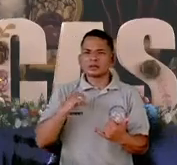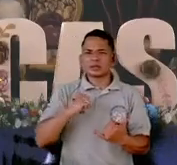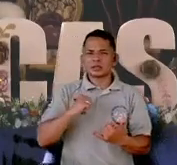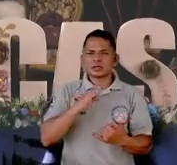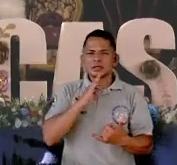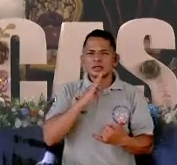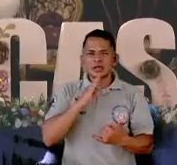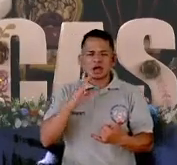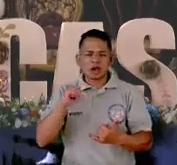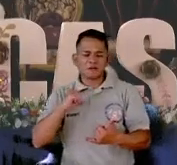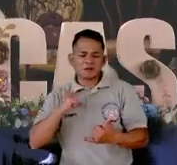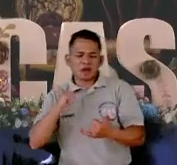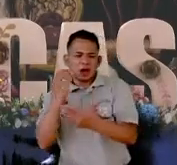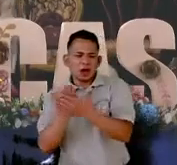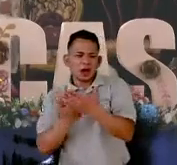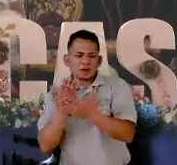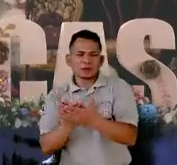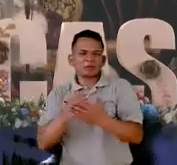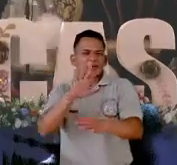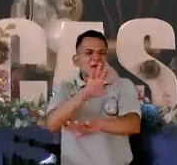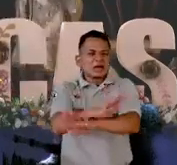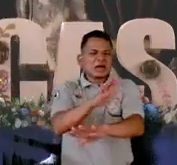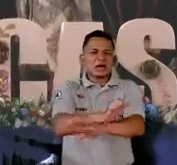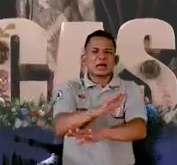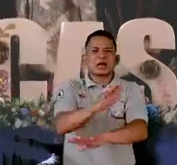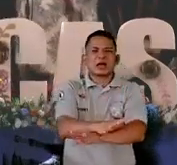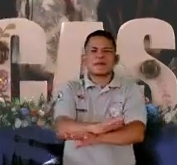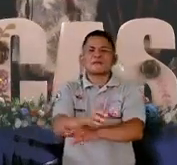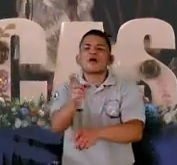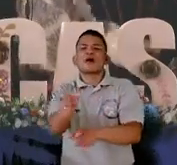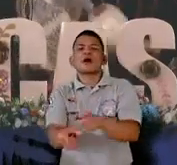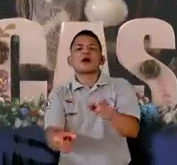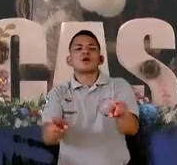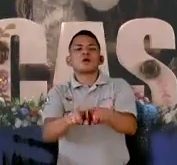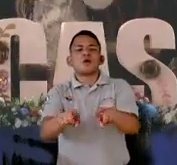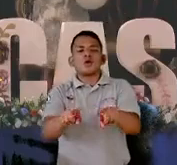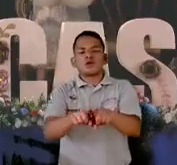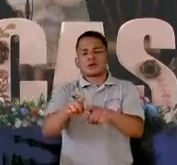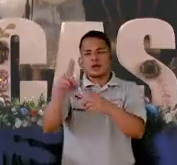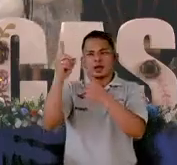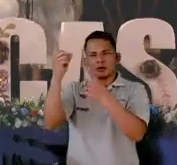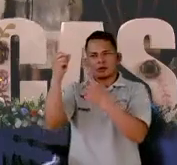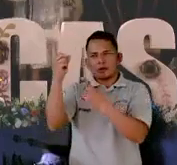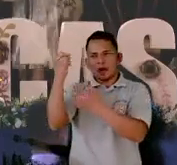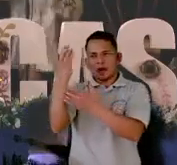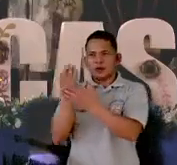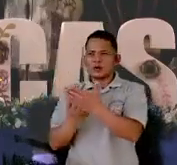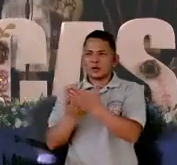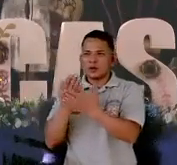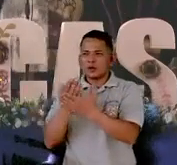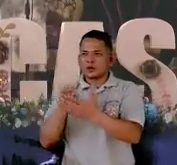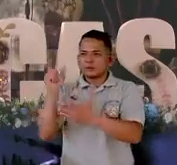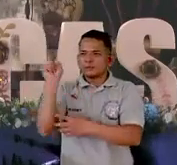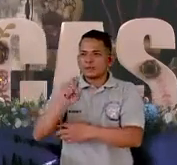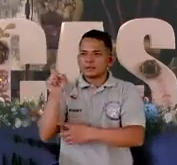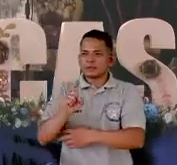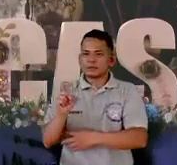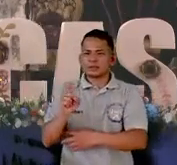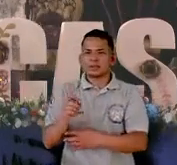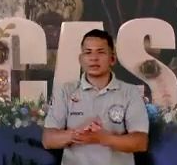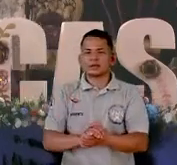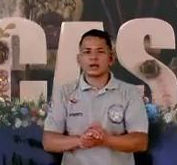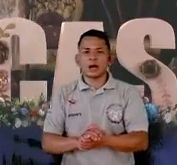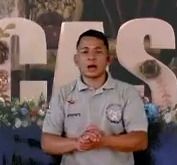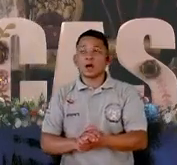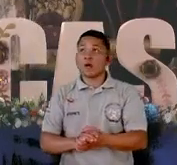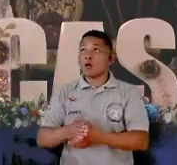¿Será que en esta tarde hay un necesitado que necesite, valga la redundancia, en este momento, del Dios